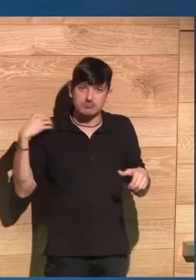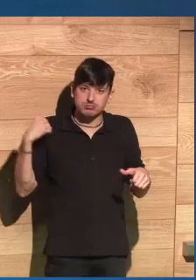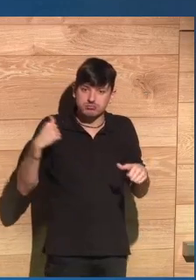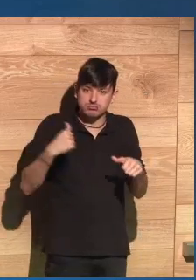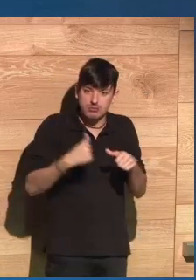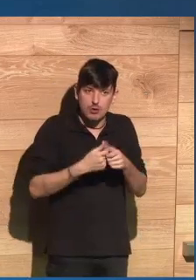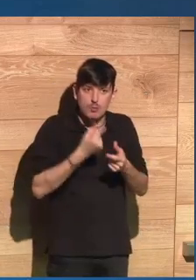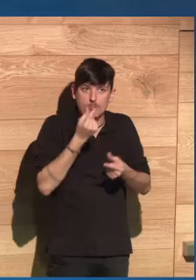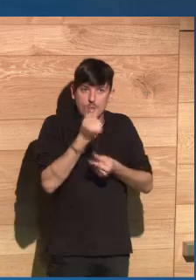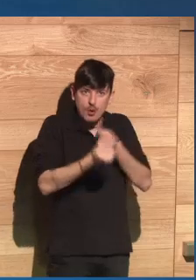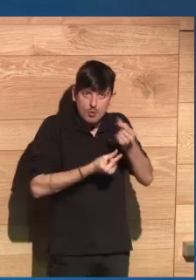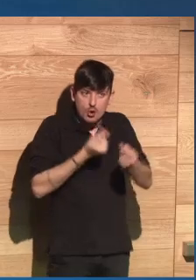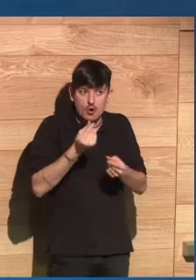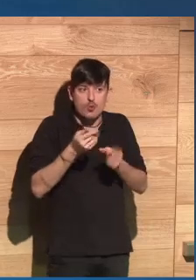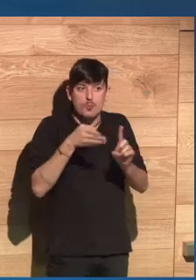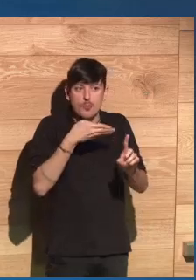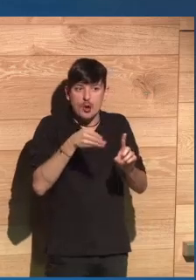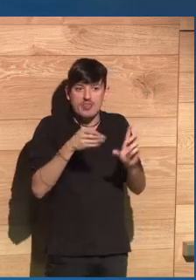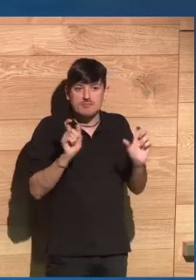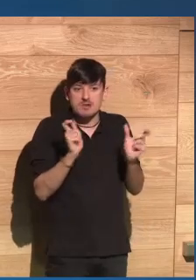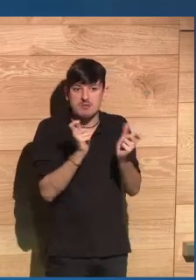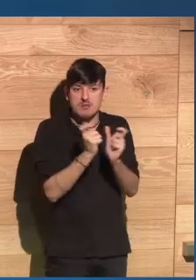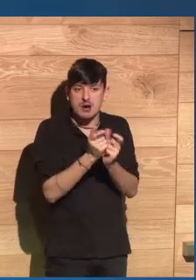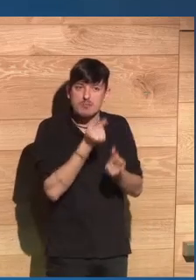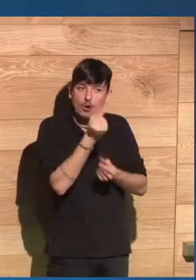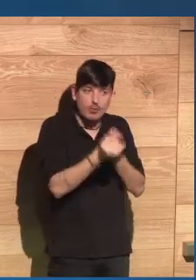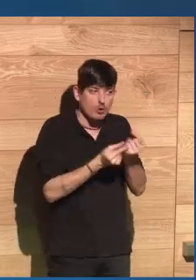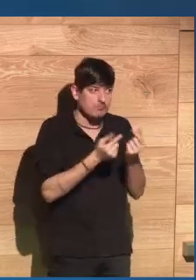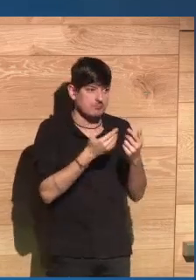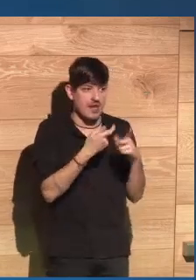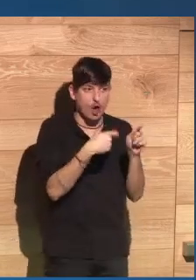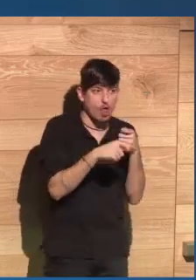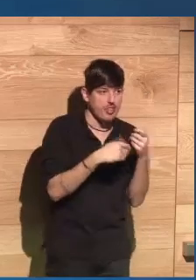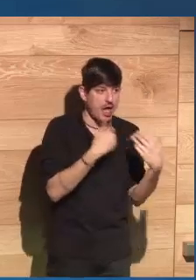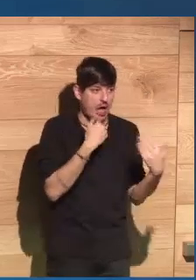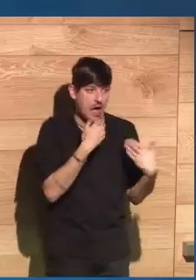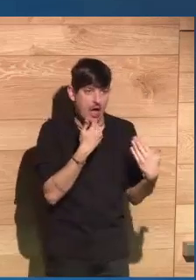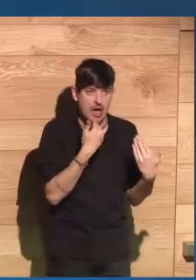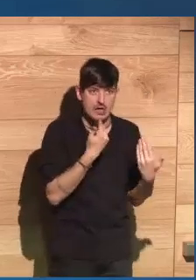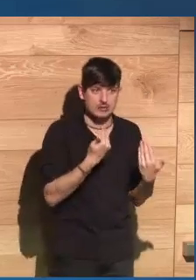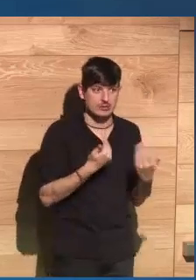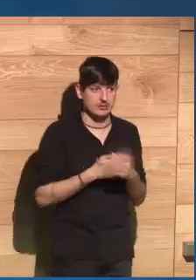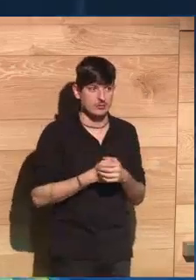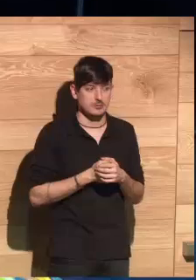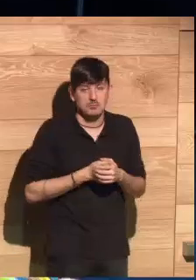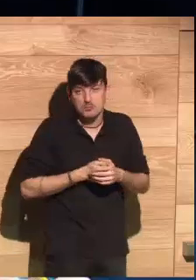violencia y va expandiendo los espacios de negociación, de transacción, imperfecta siempre, pero... Hombre, yo creo que si